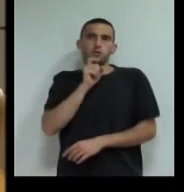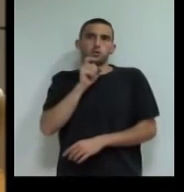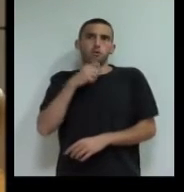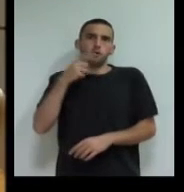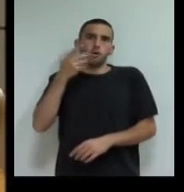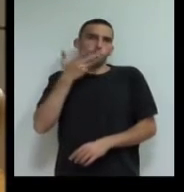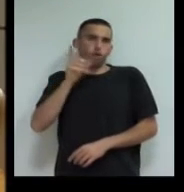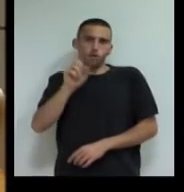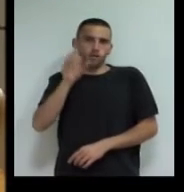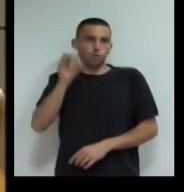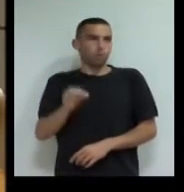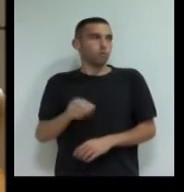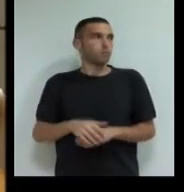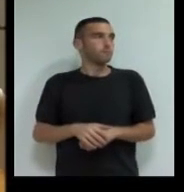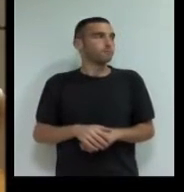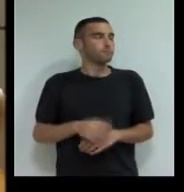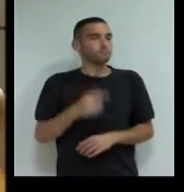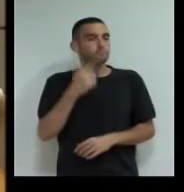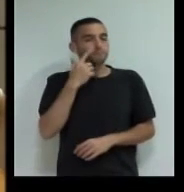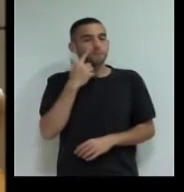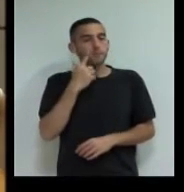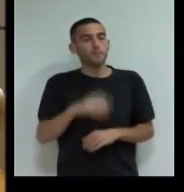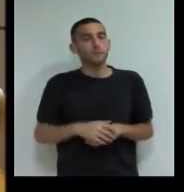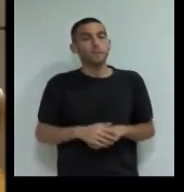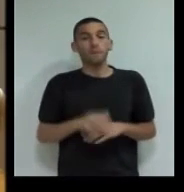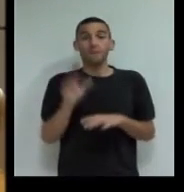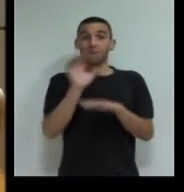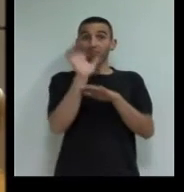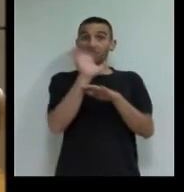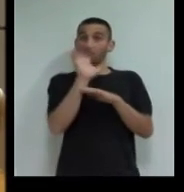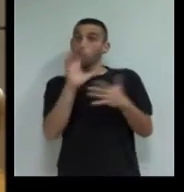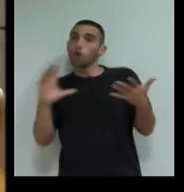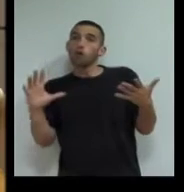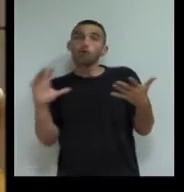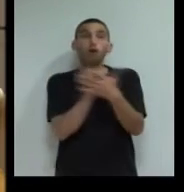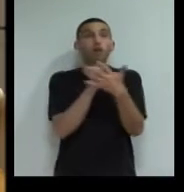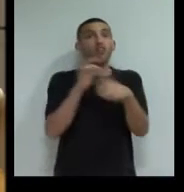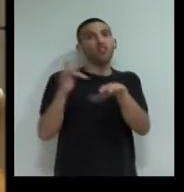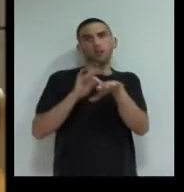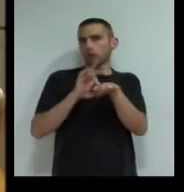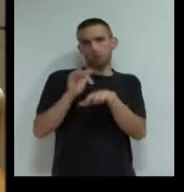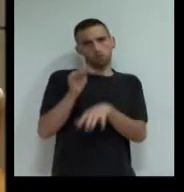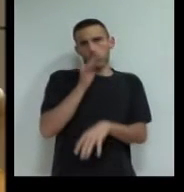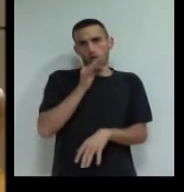cosa. Mira, no todos los cines tienen cine